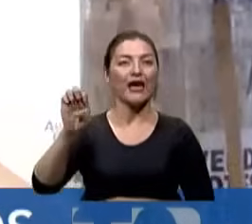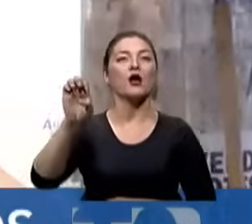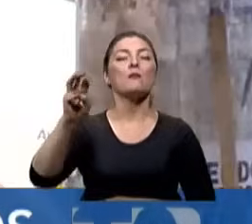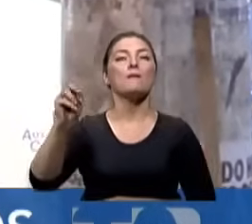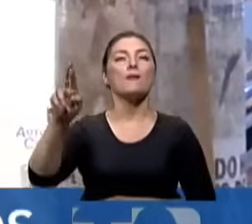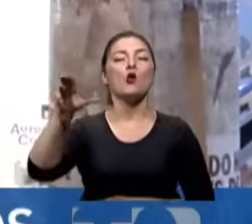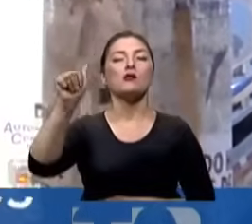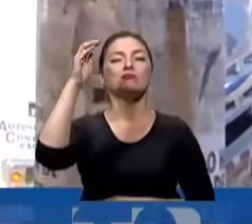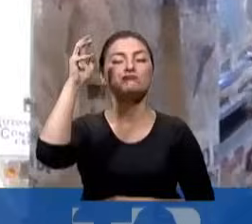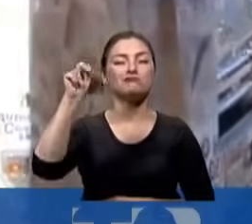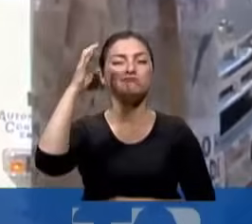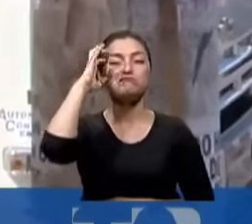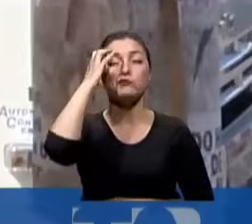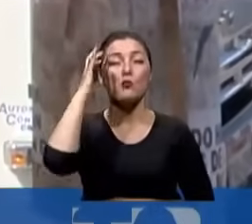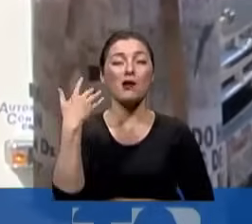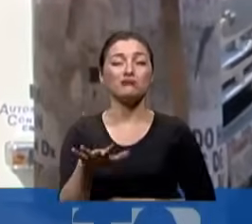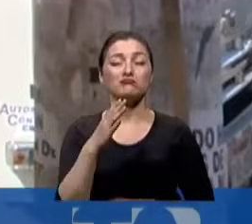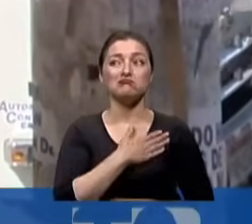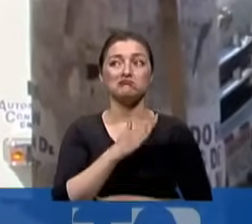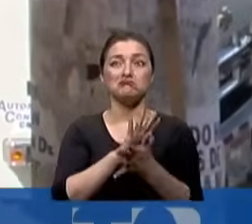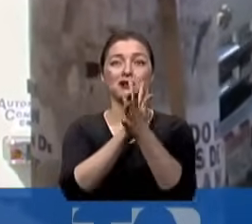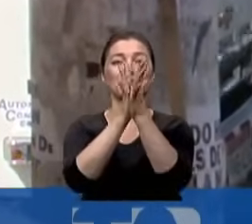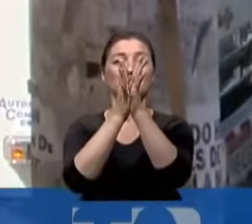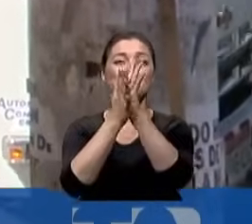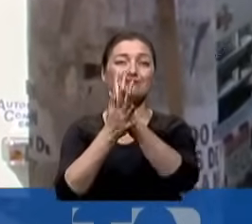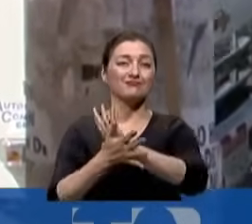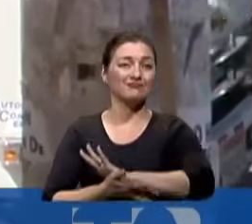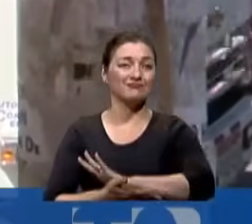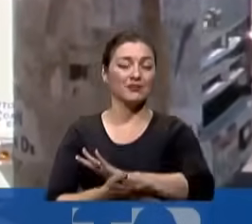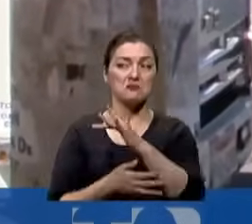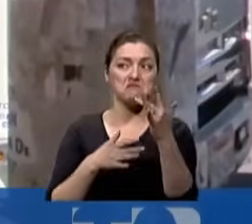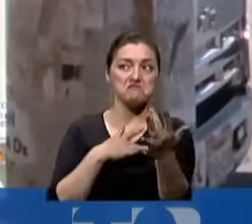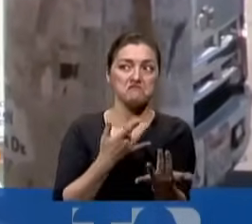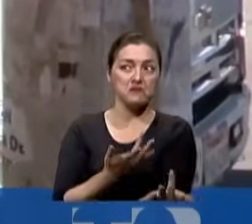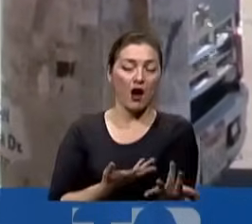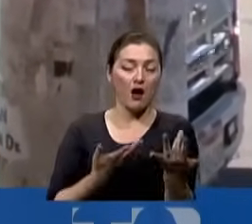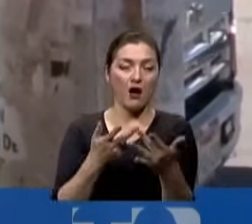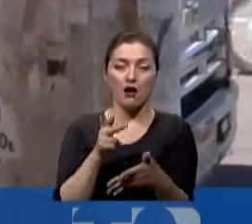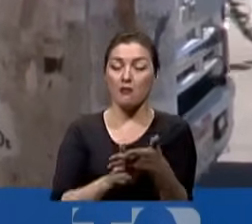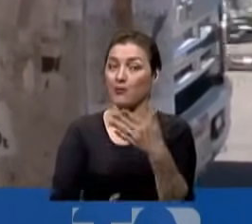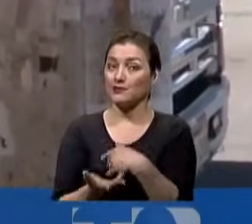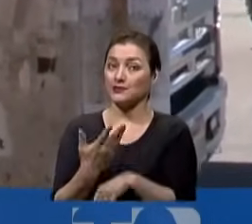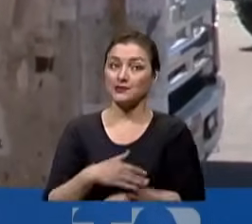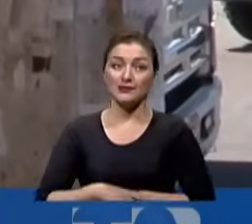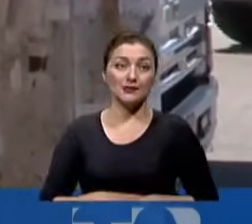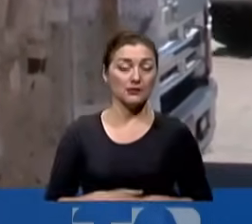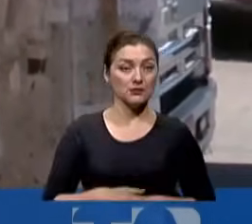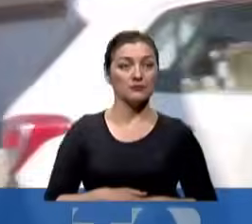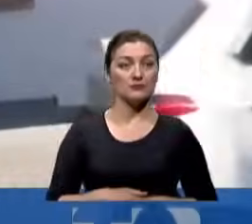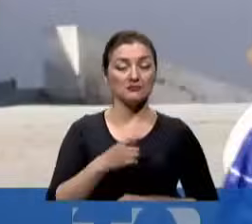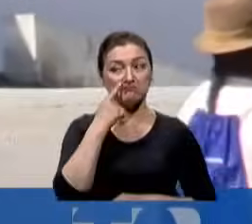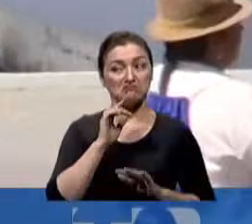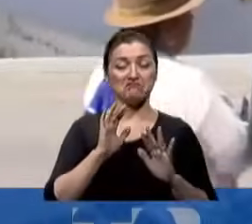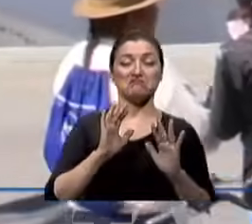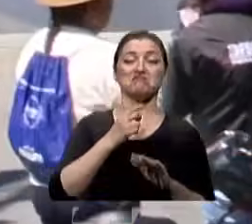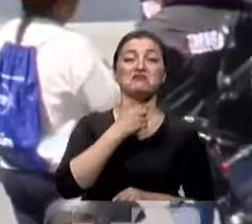delincuencia. No se puede confiar en nadie. Es a la expectativa de lo que pase, pueda pasar.